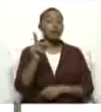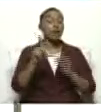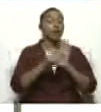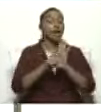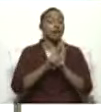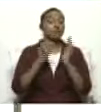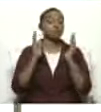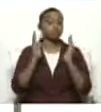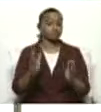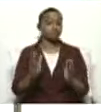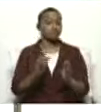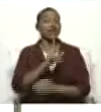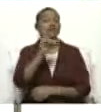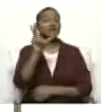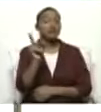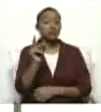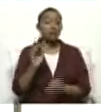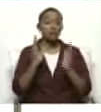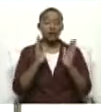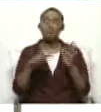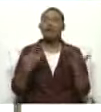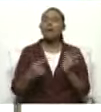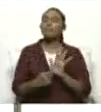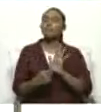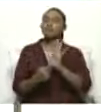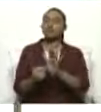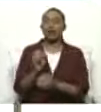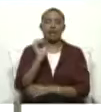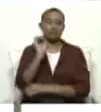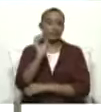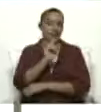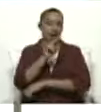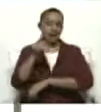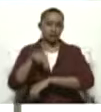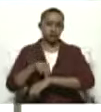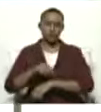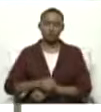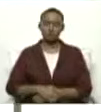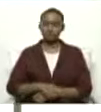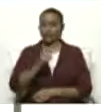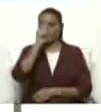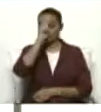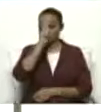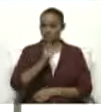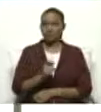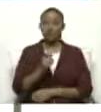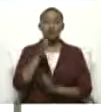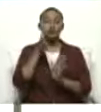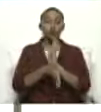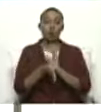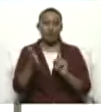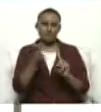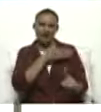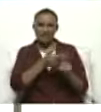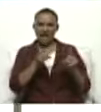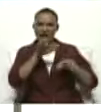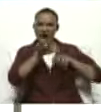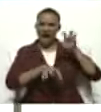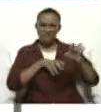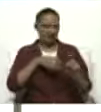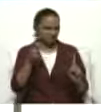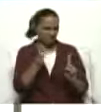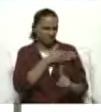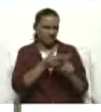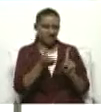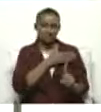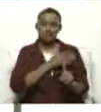segunda fase para ser presentada en la Asamblea Nacional. Reconocimiento del maltrato animal como delito y no como falta.